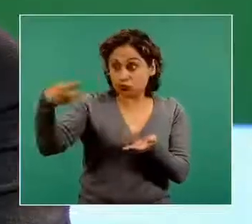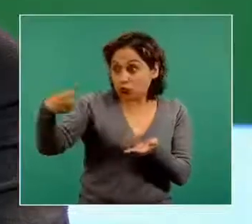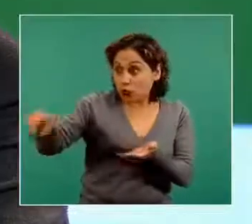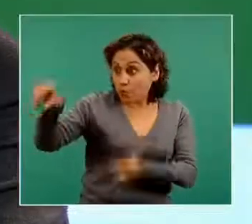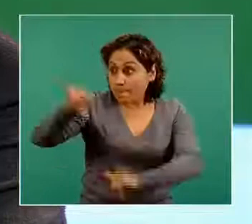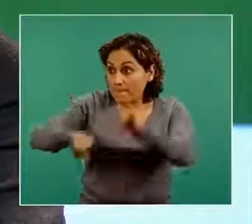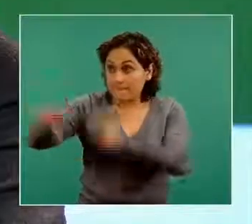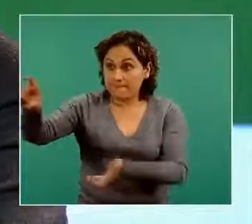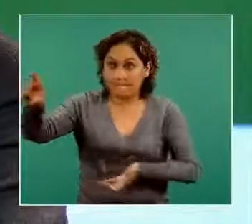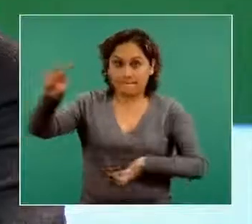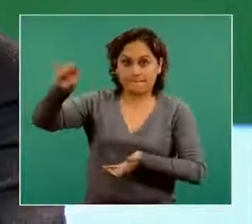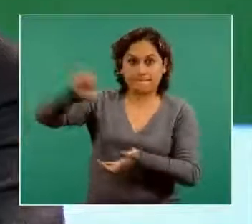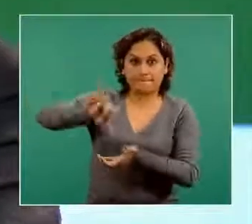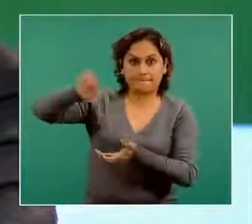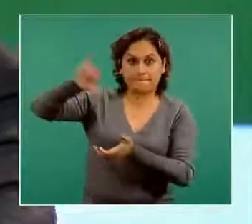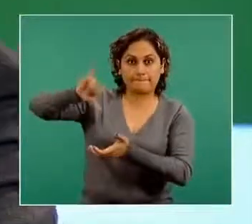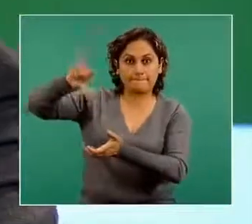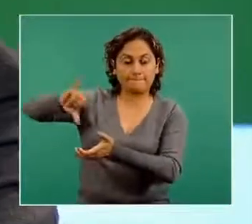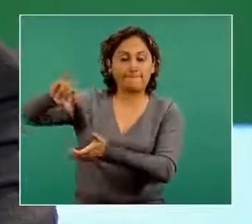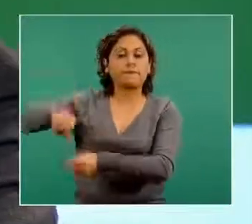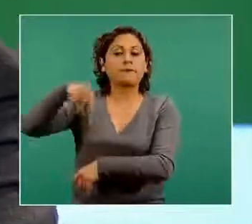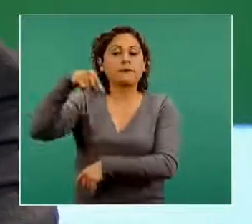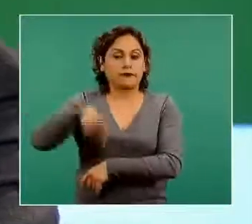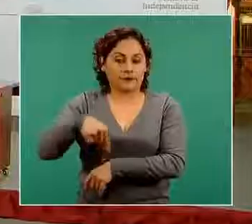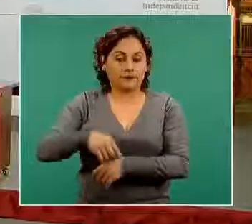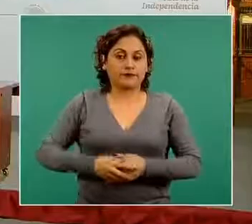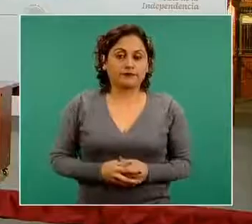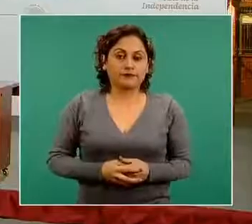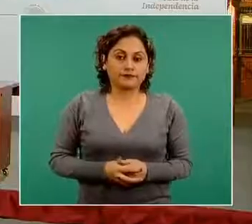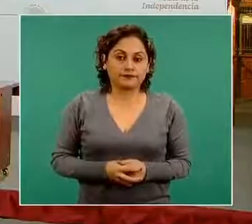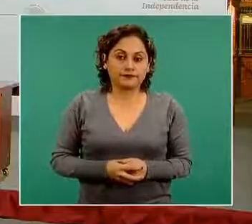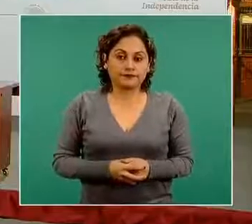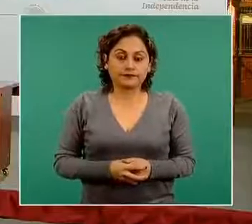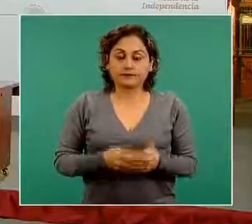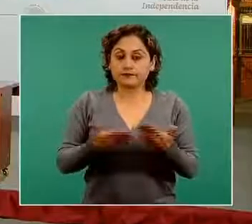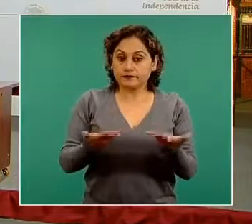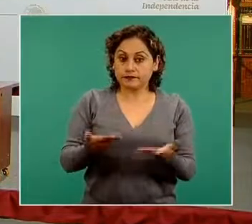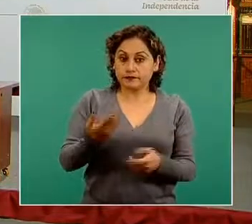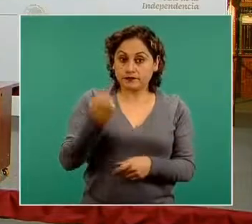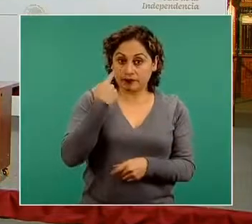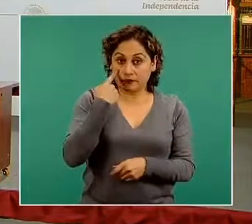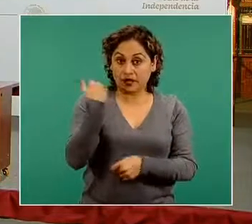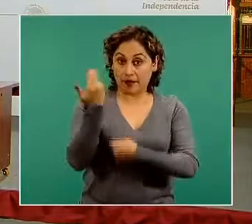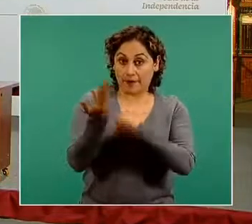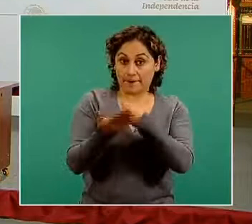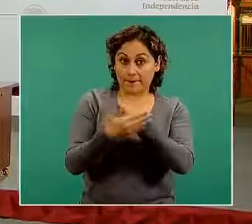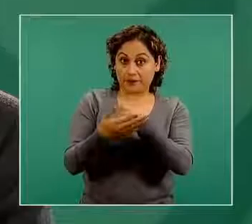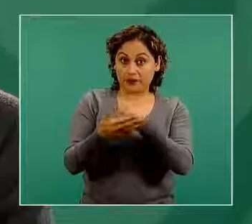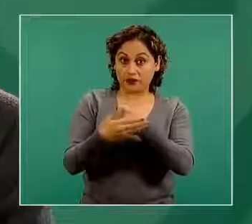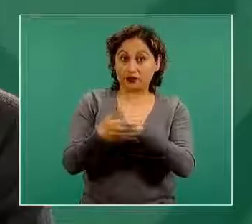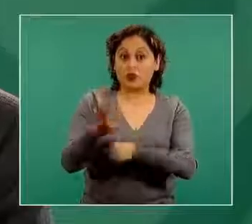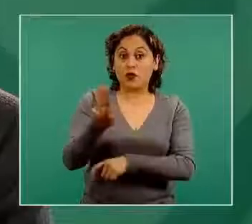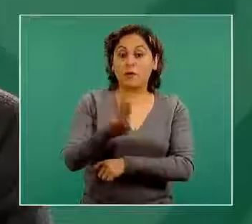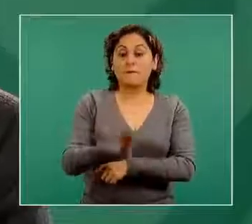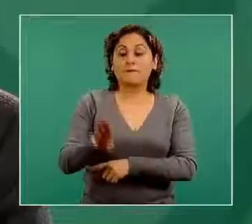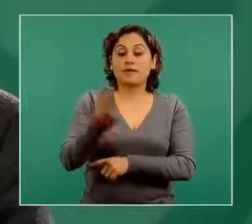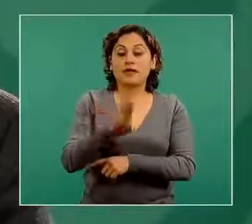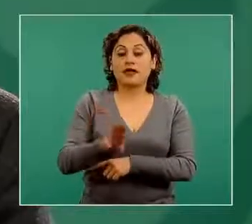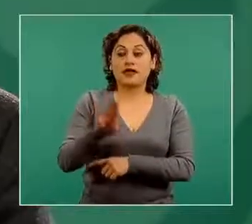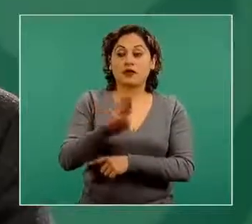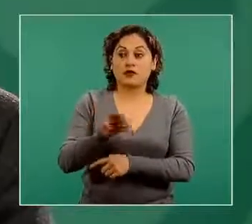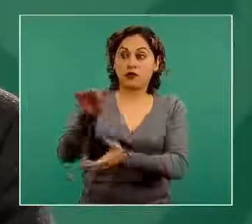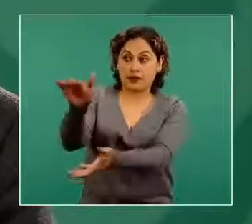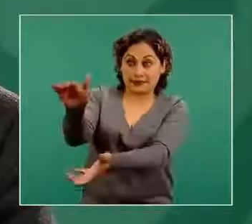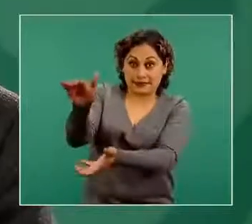ese granel en Leomont. Este miércoles tenemos el gusto de recibir el primero de